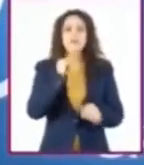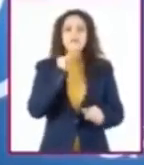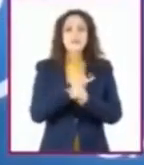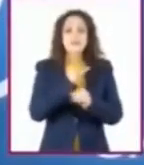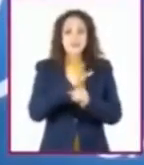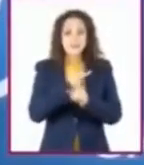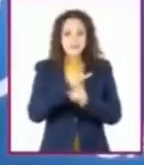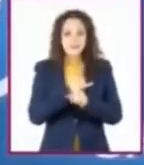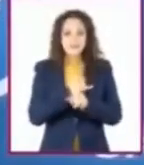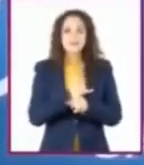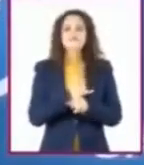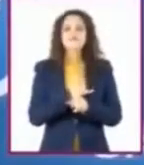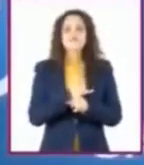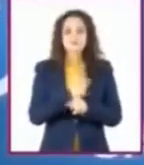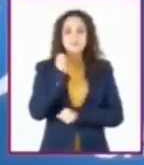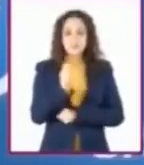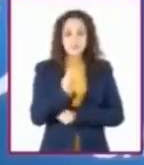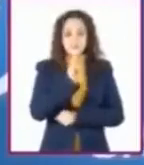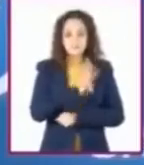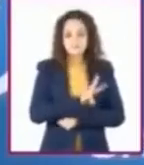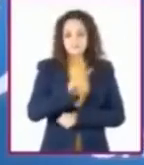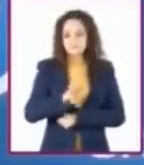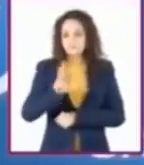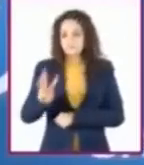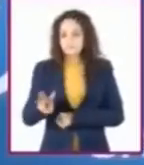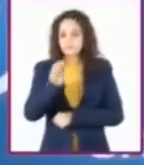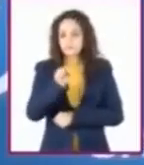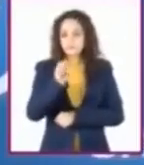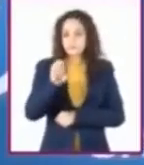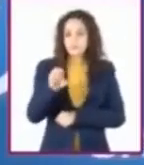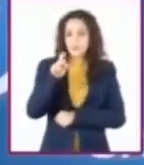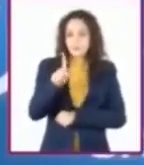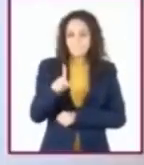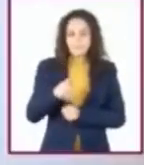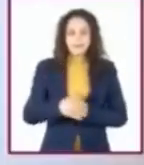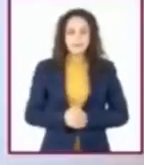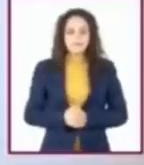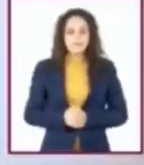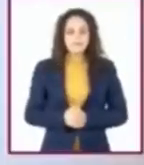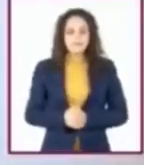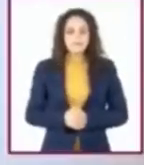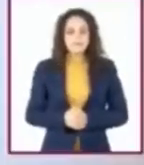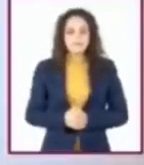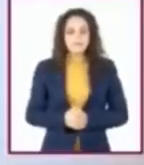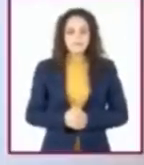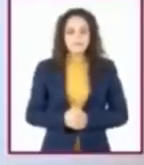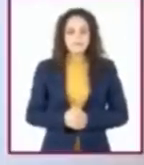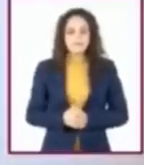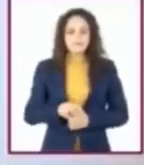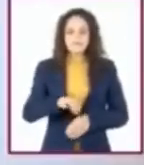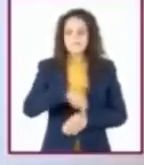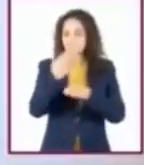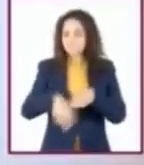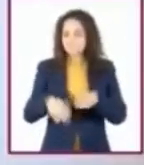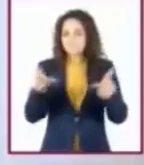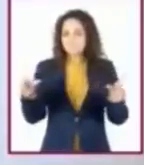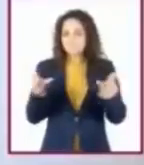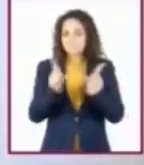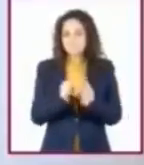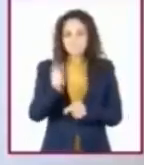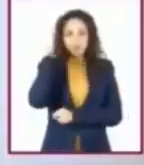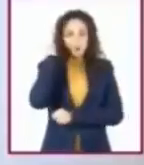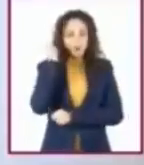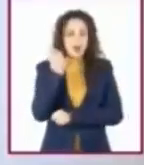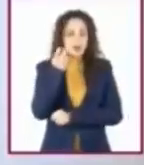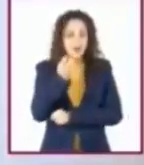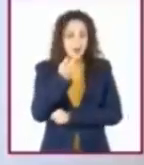digital en la página oficial de la Secretaría de Educación Pública. Hemos terminado. Esperamos que la